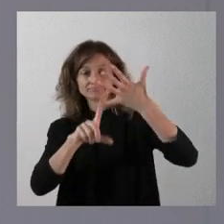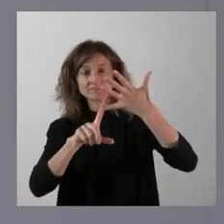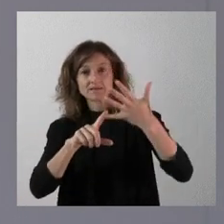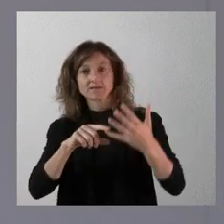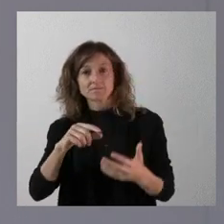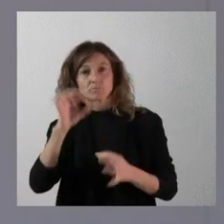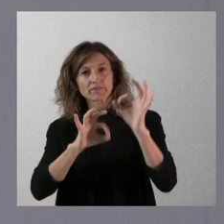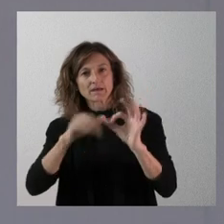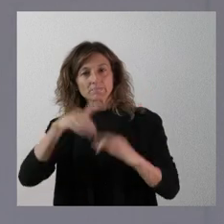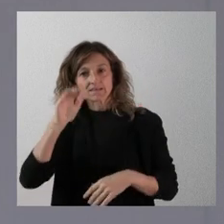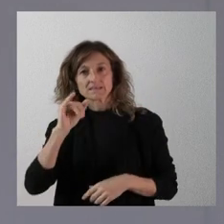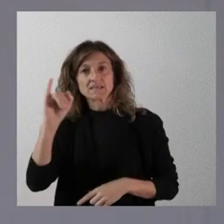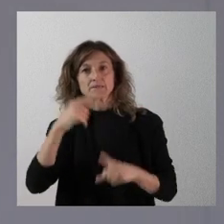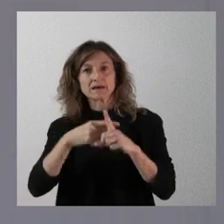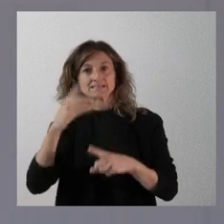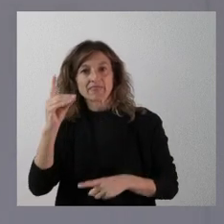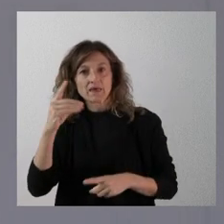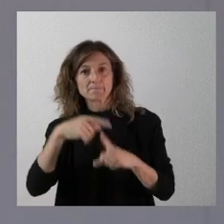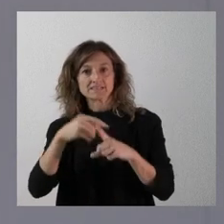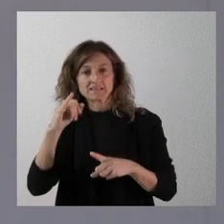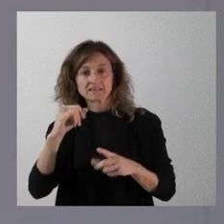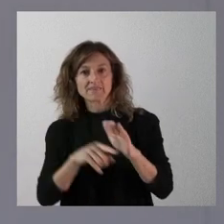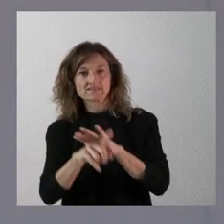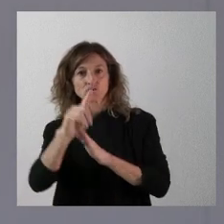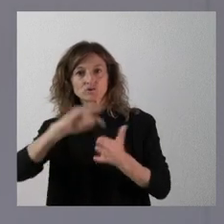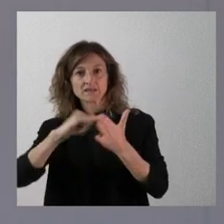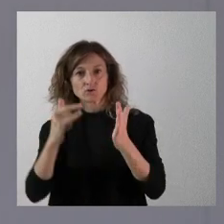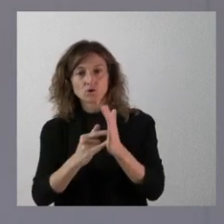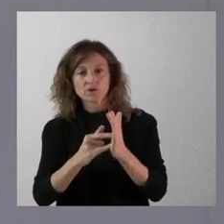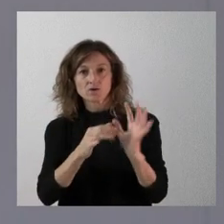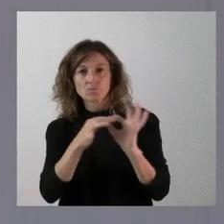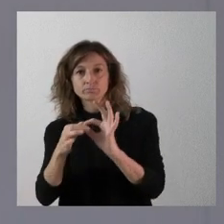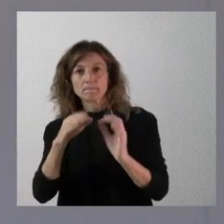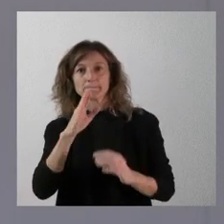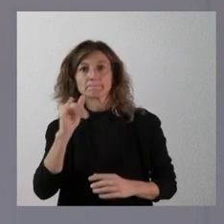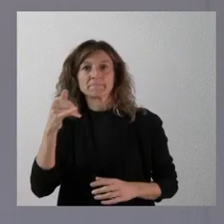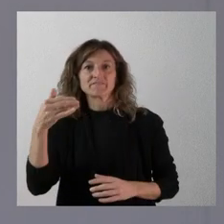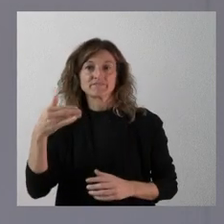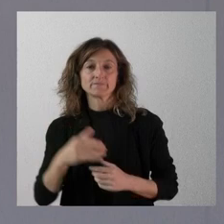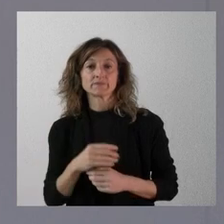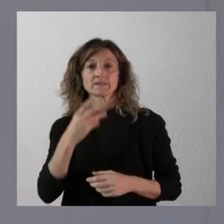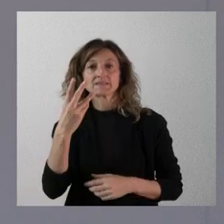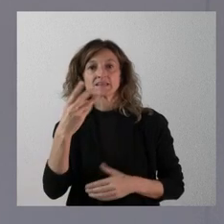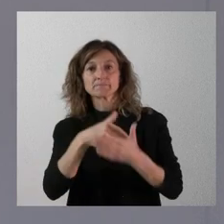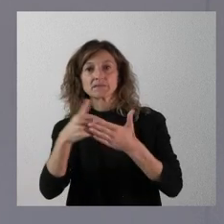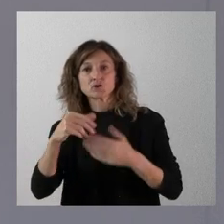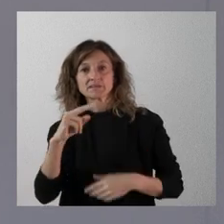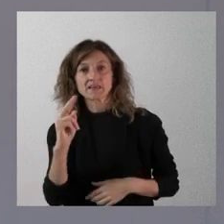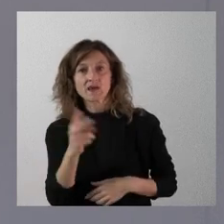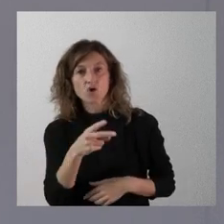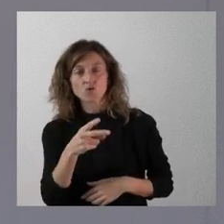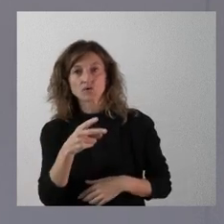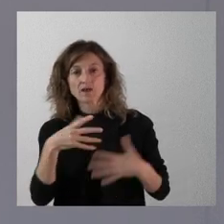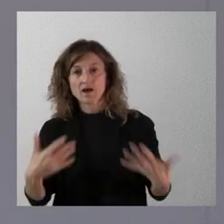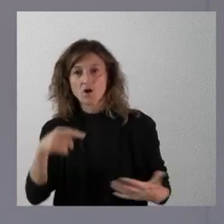i+d+i vinculado al desarrollo tecnológico sobre su pib en este caso concreto 3 millones de euros en el día